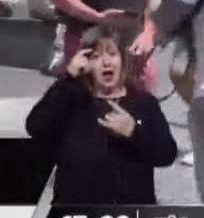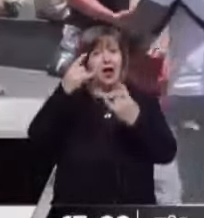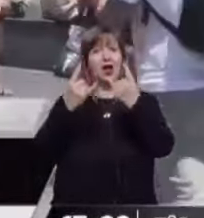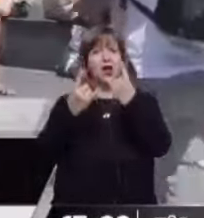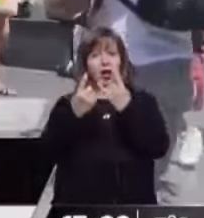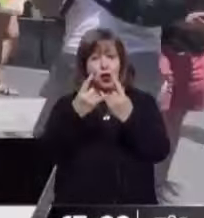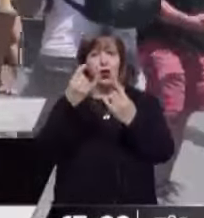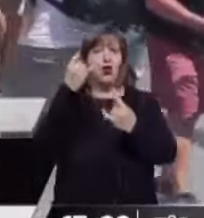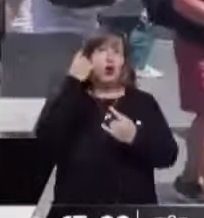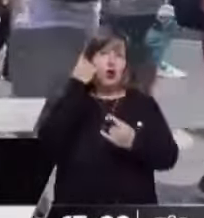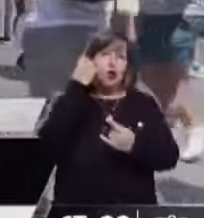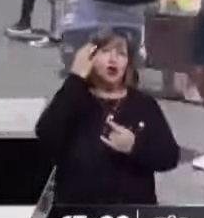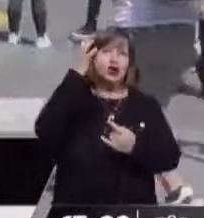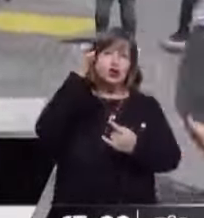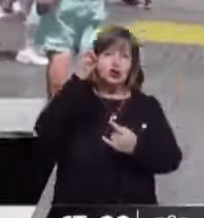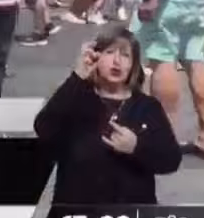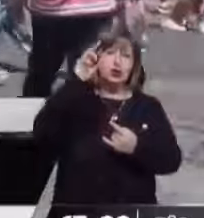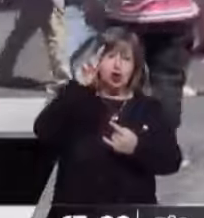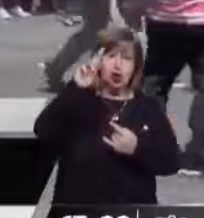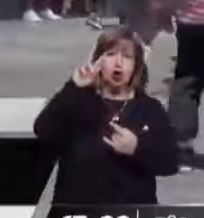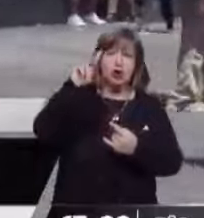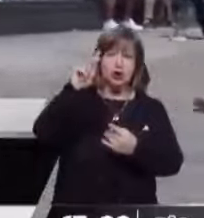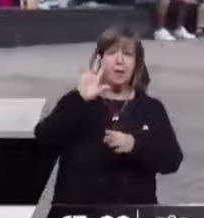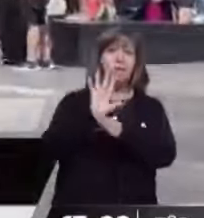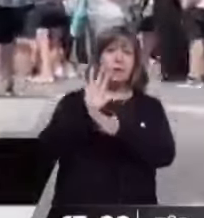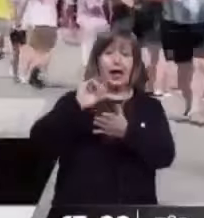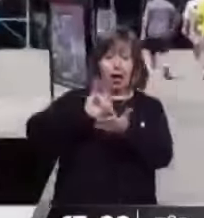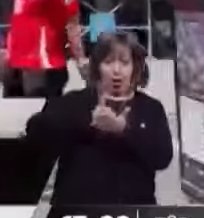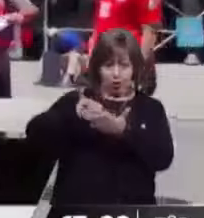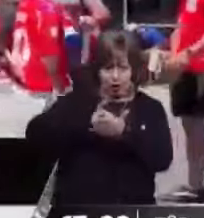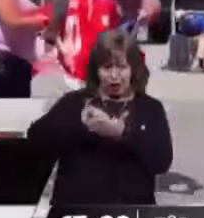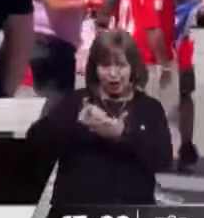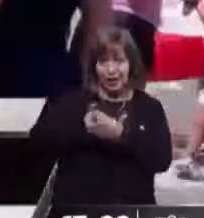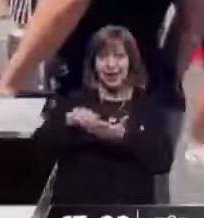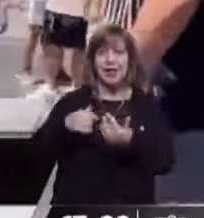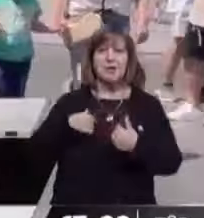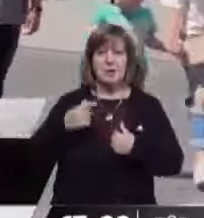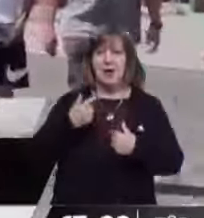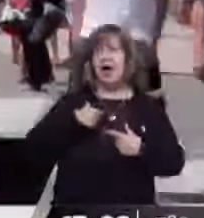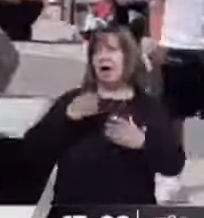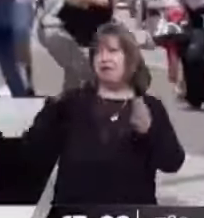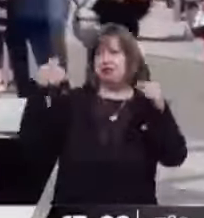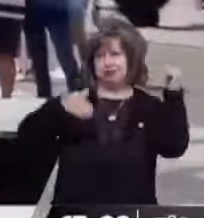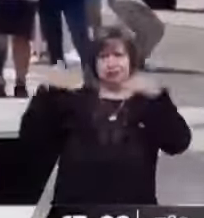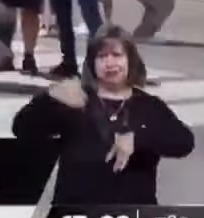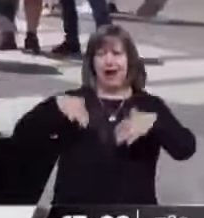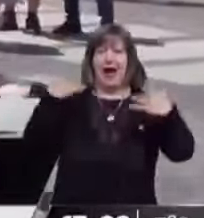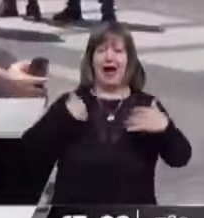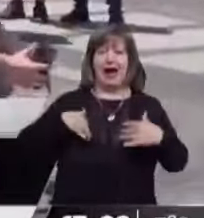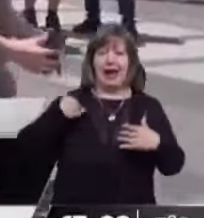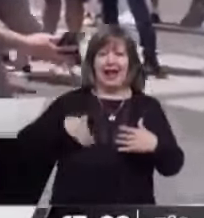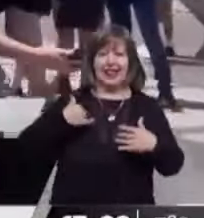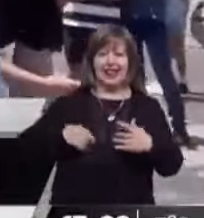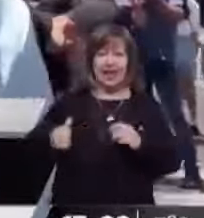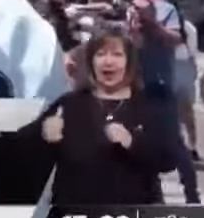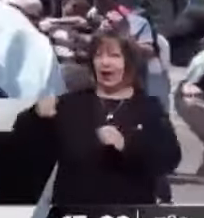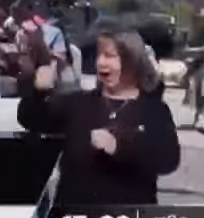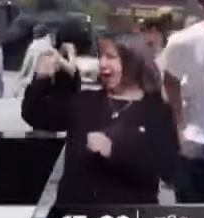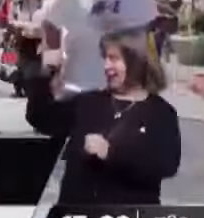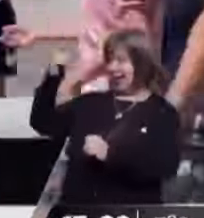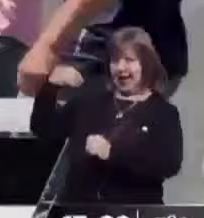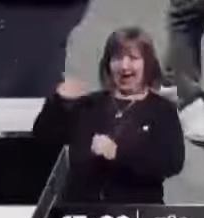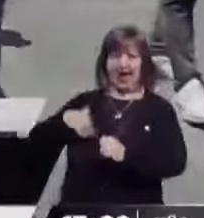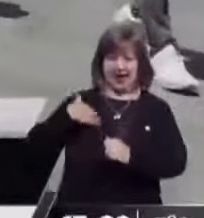los argentinos a encontrarse. Y todo el tiempo hay argentinos. Miren, por ejemplo, yo me doy vuelta acá y atrás tengo argentinos, gente con la